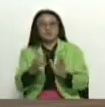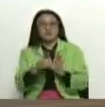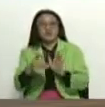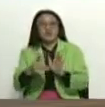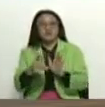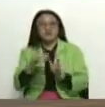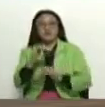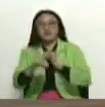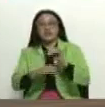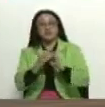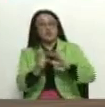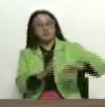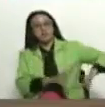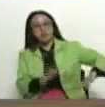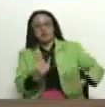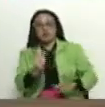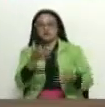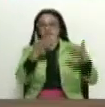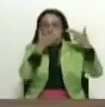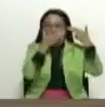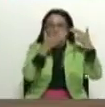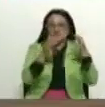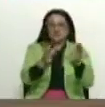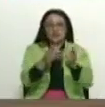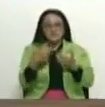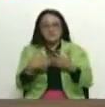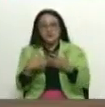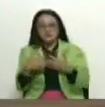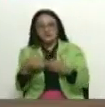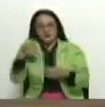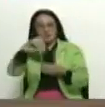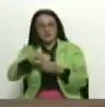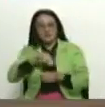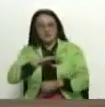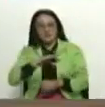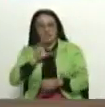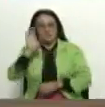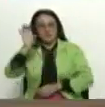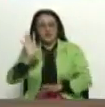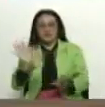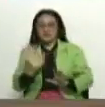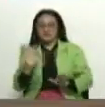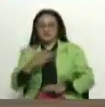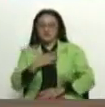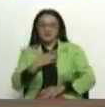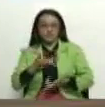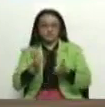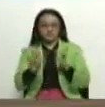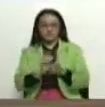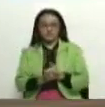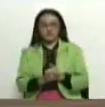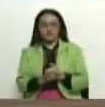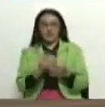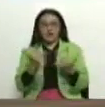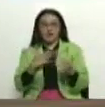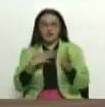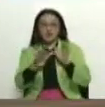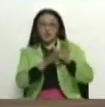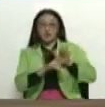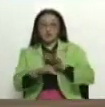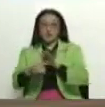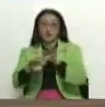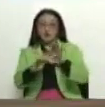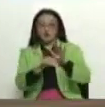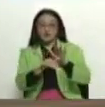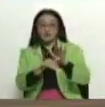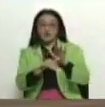que secuestra una empresa porque está en su propio territorio y que ahora pretende saquearla,